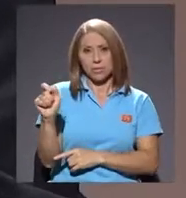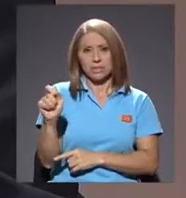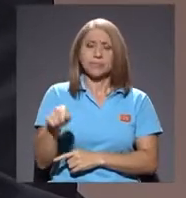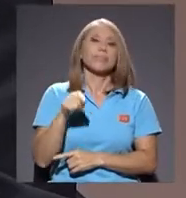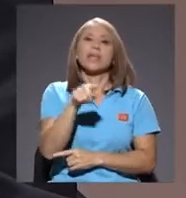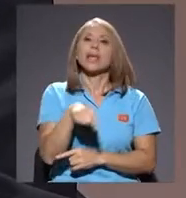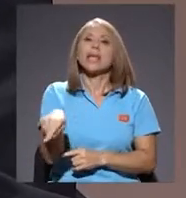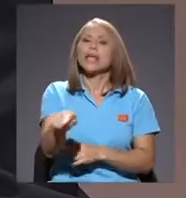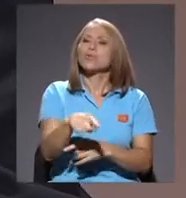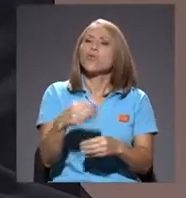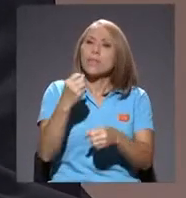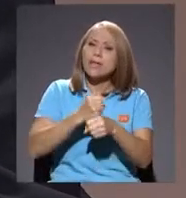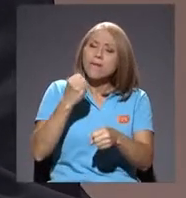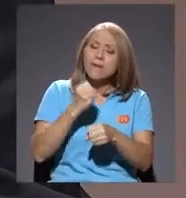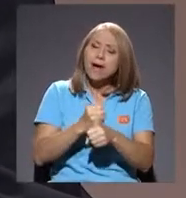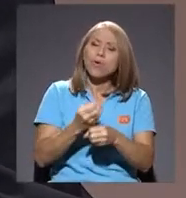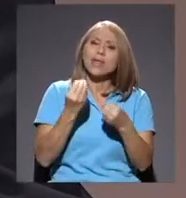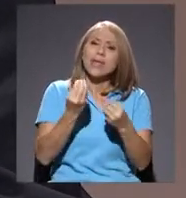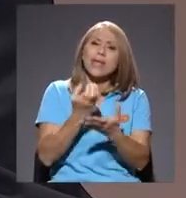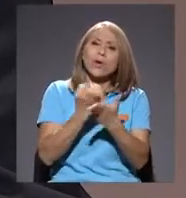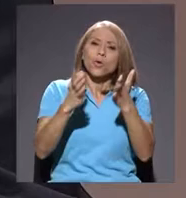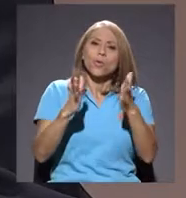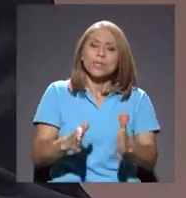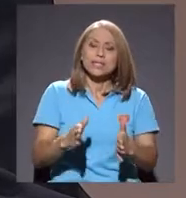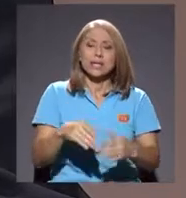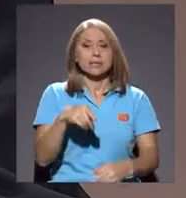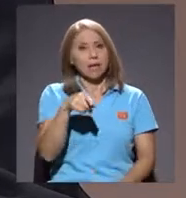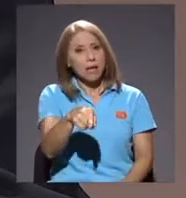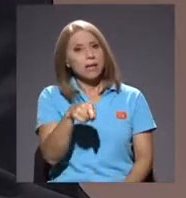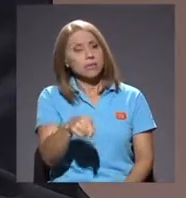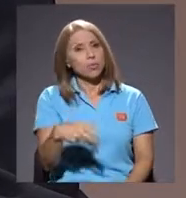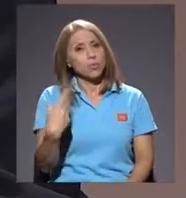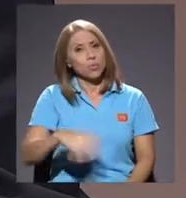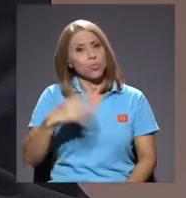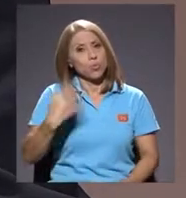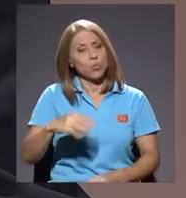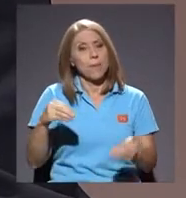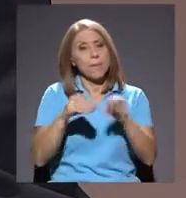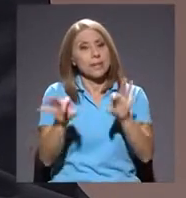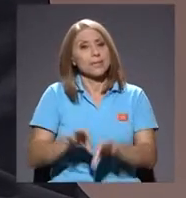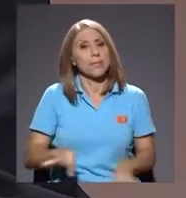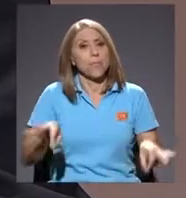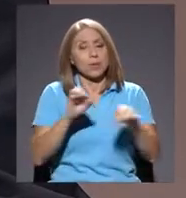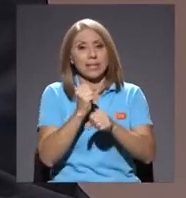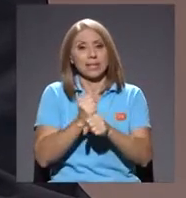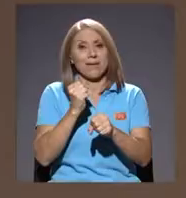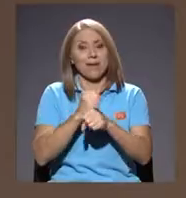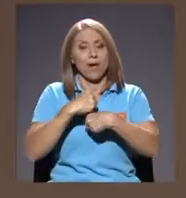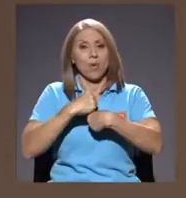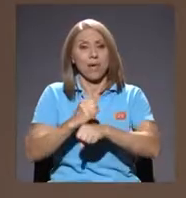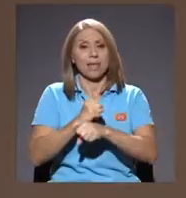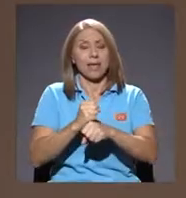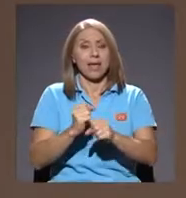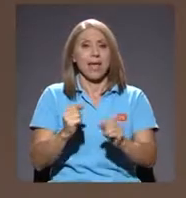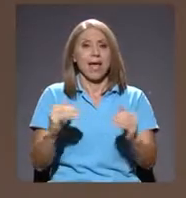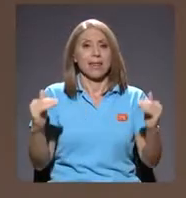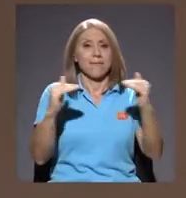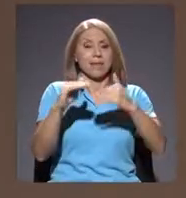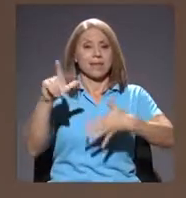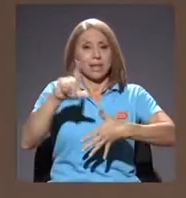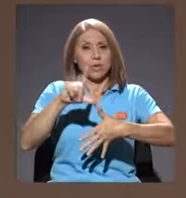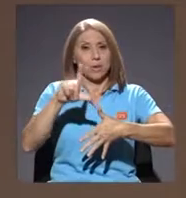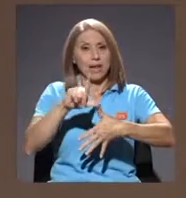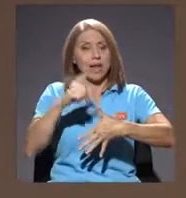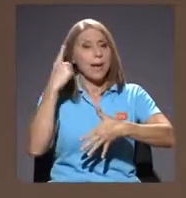economistas en muchos años el aporte más extraordinario más importante que ha hecho a américa latina al pensamiento económico